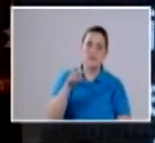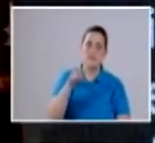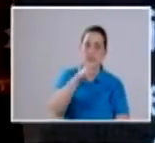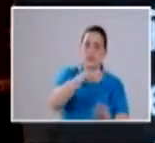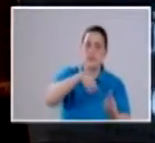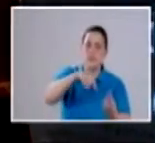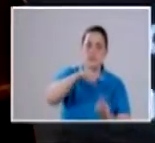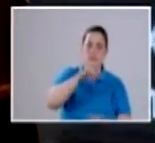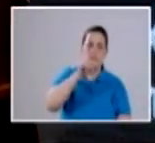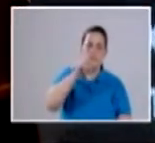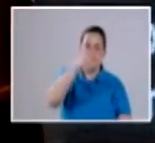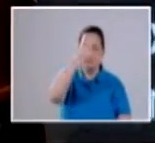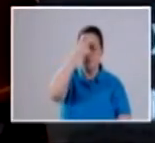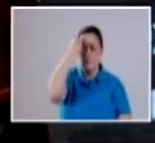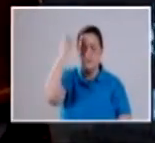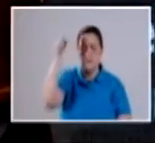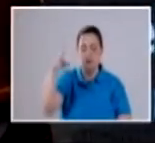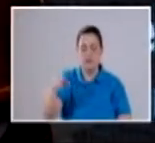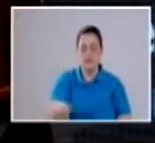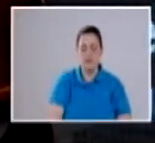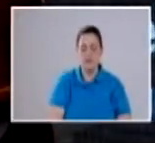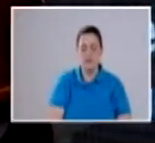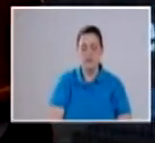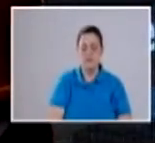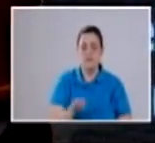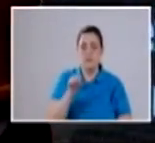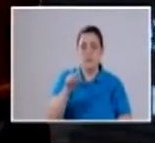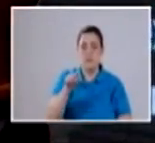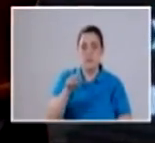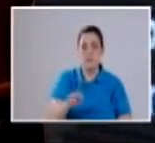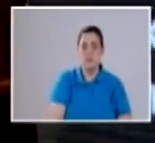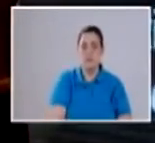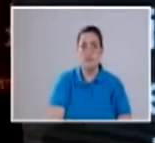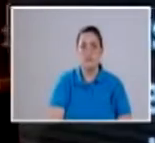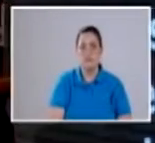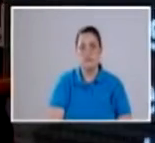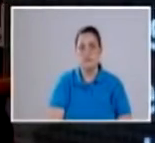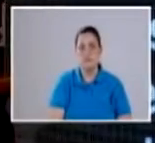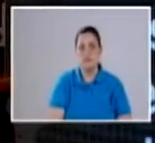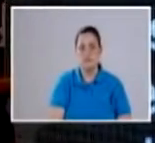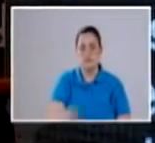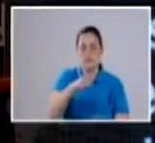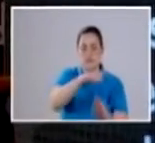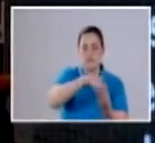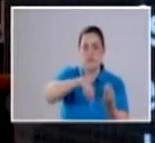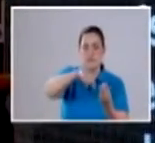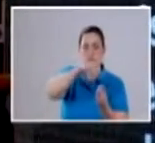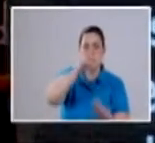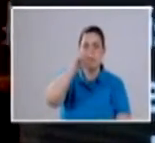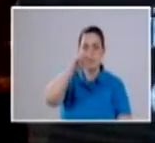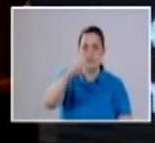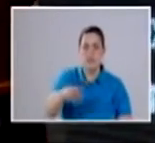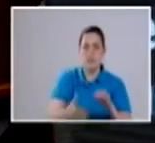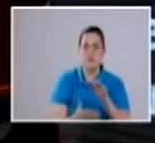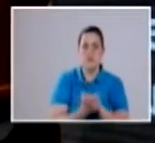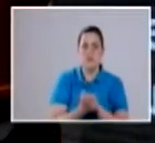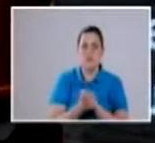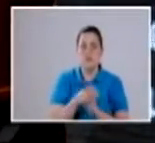tu negocio, tu profesión, tu familia, tu matrimonio.